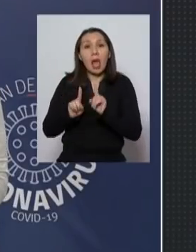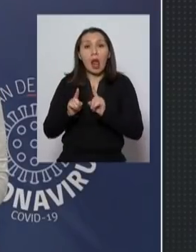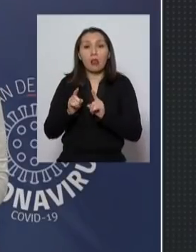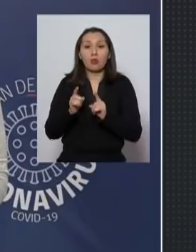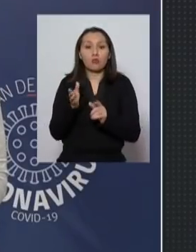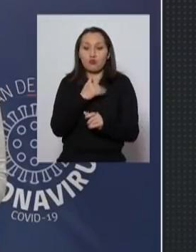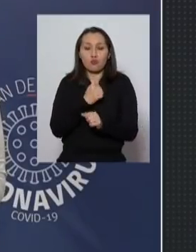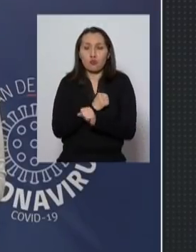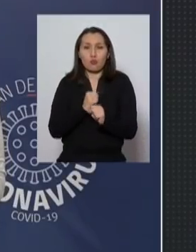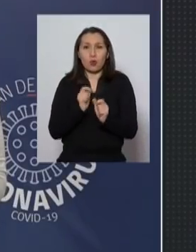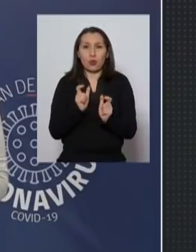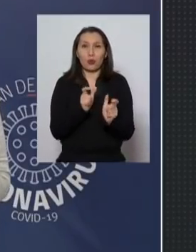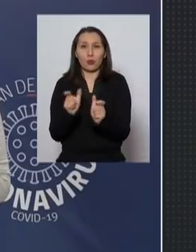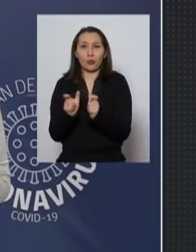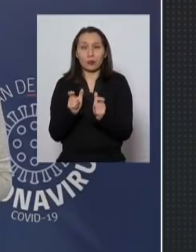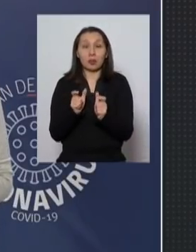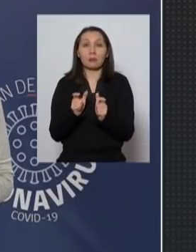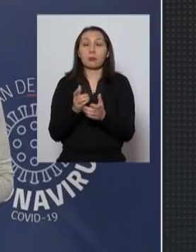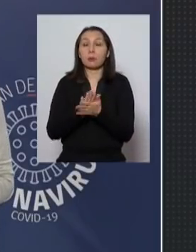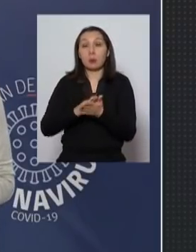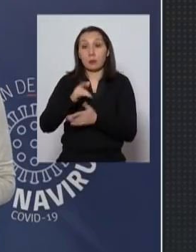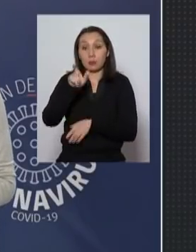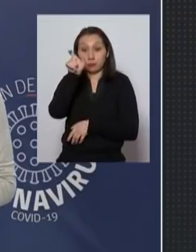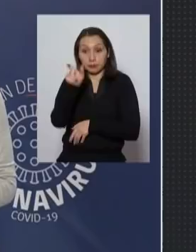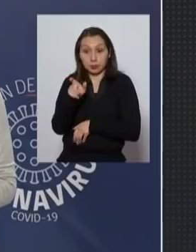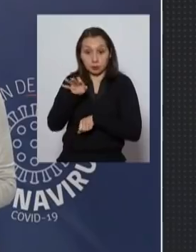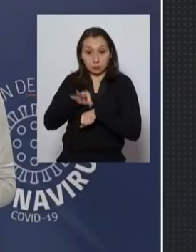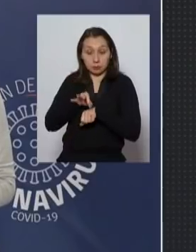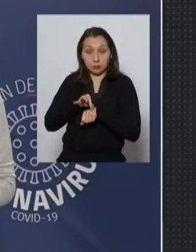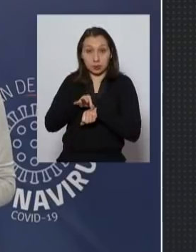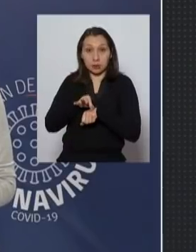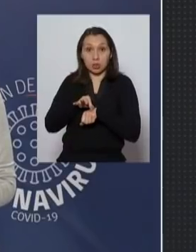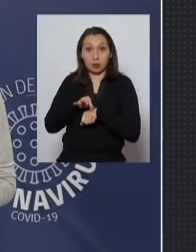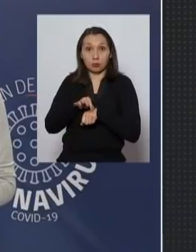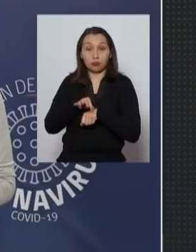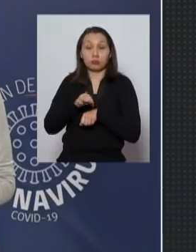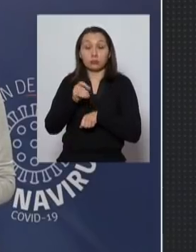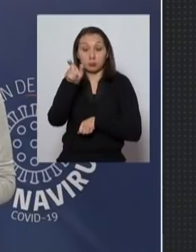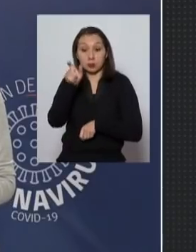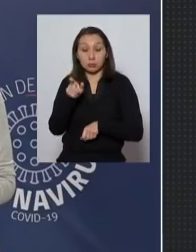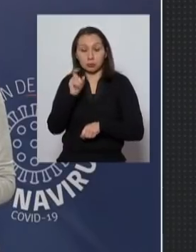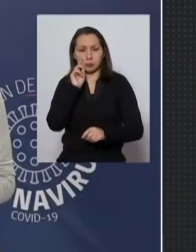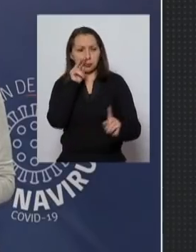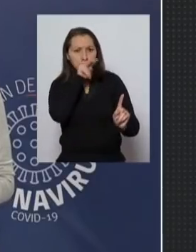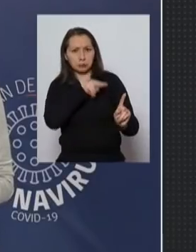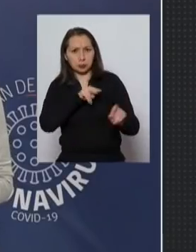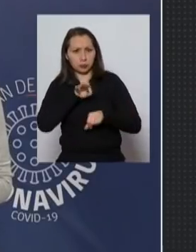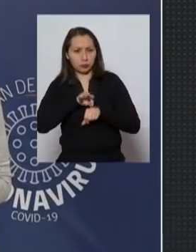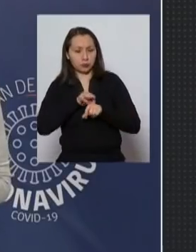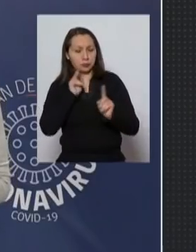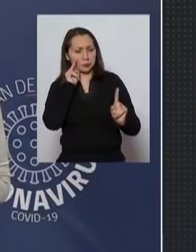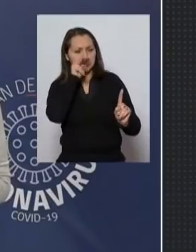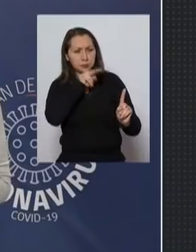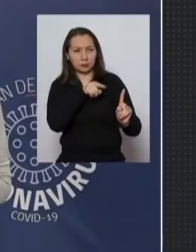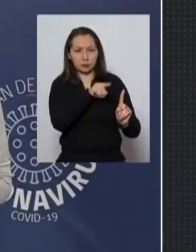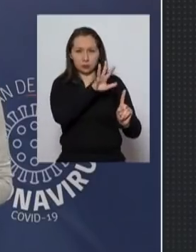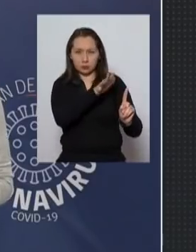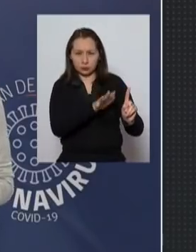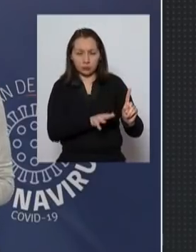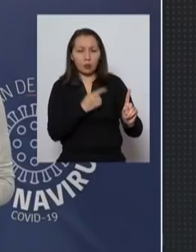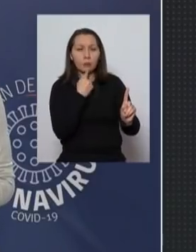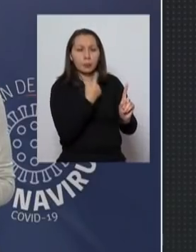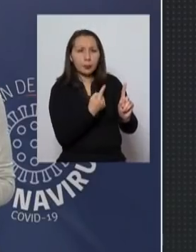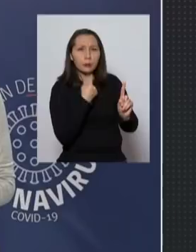nuestro control, que es que los médicos clínicos que ven un caso que tiene síntomas y que